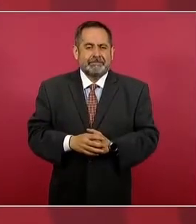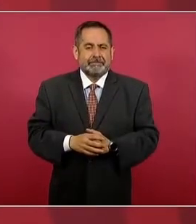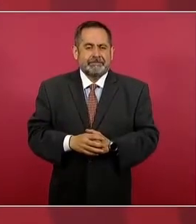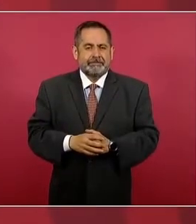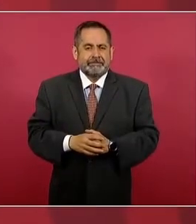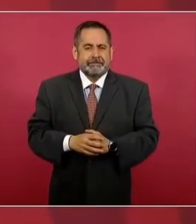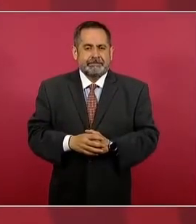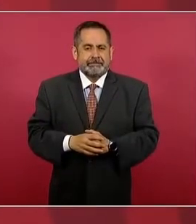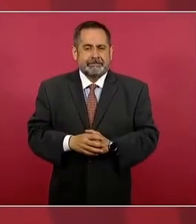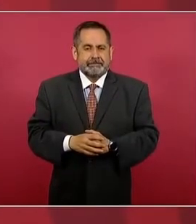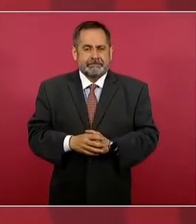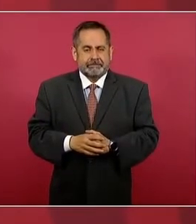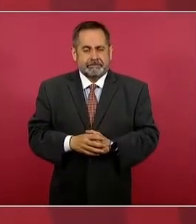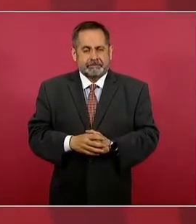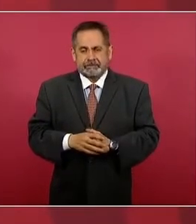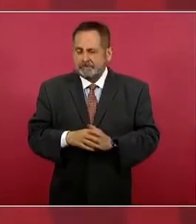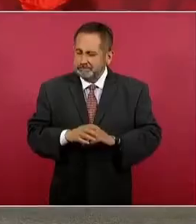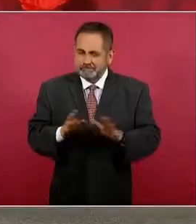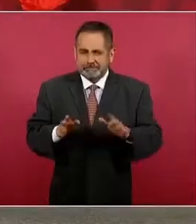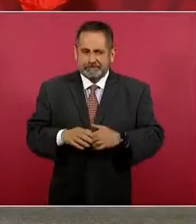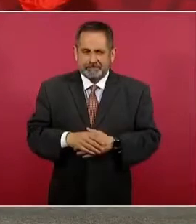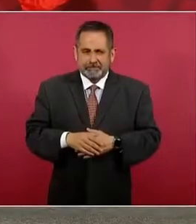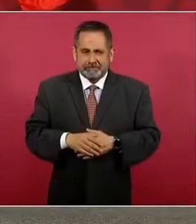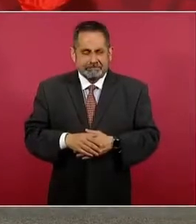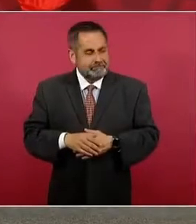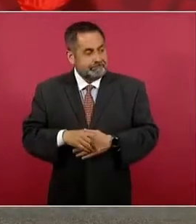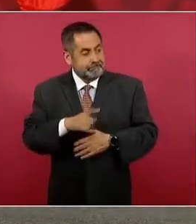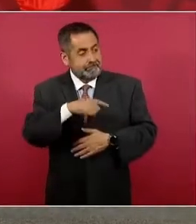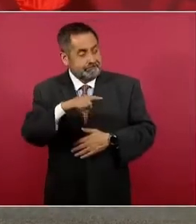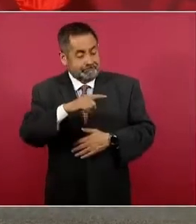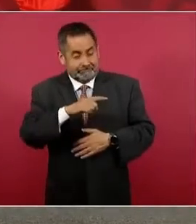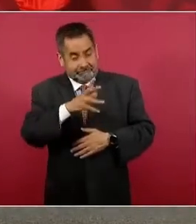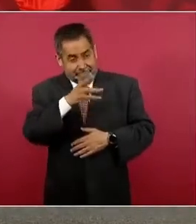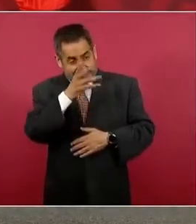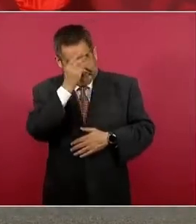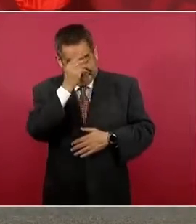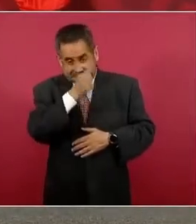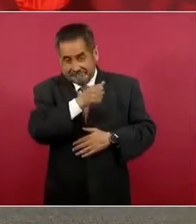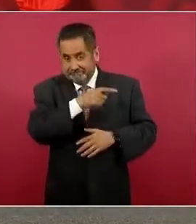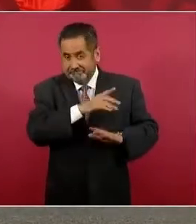Sí, que les digan, sepan, señores,